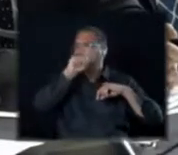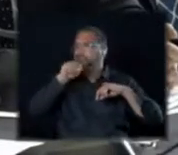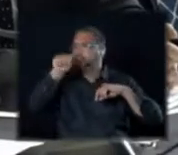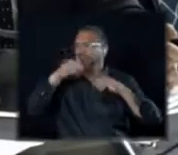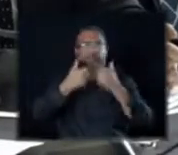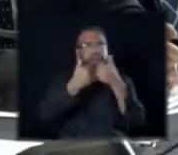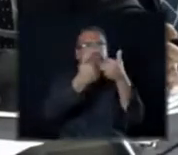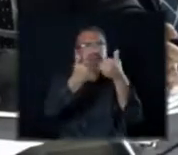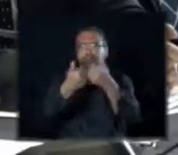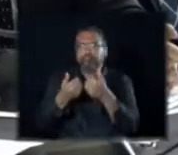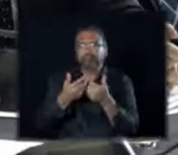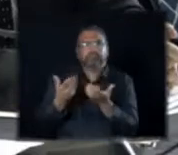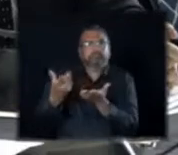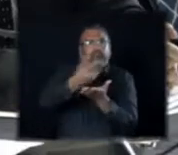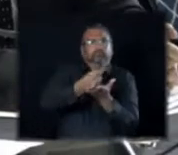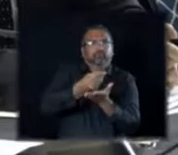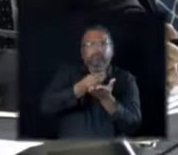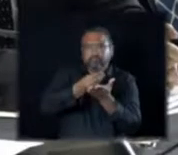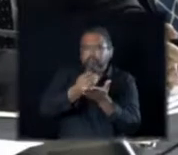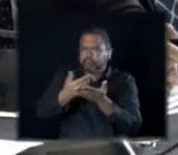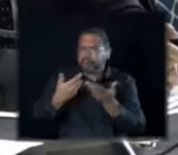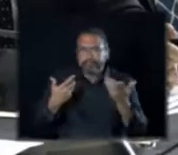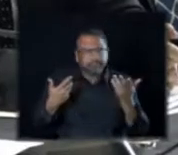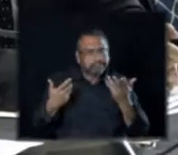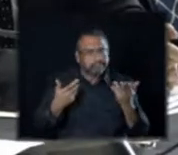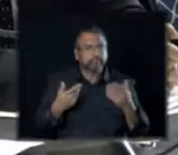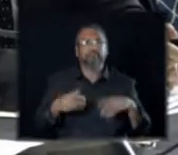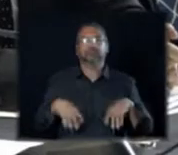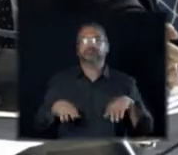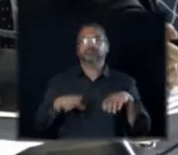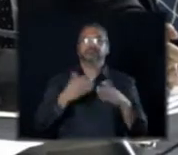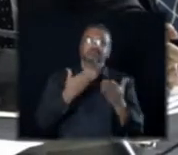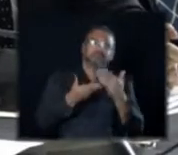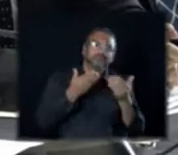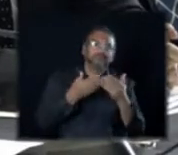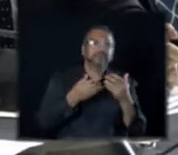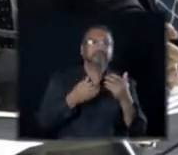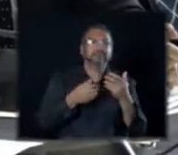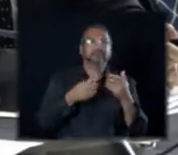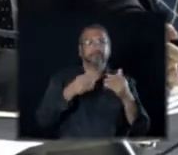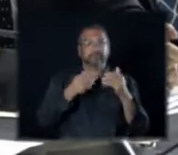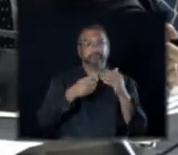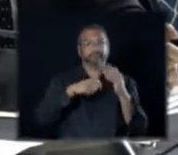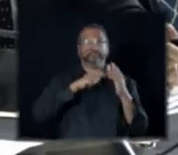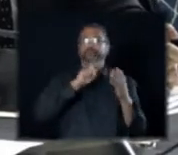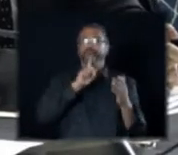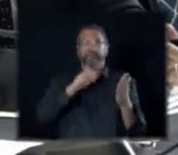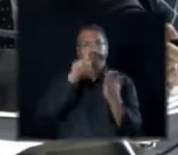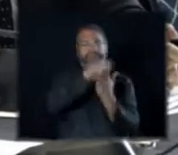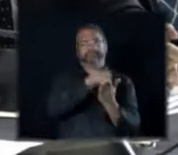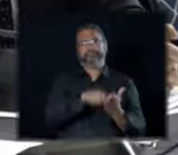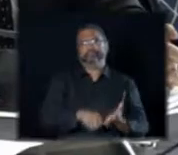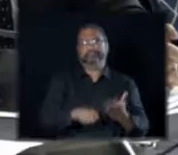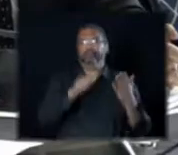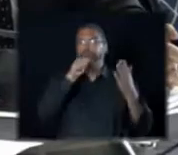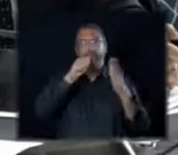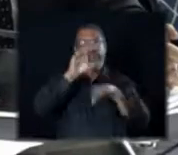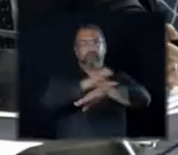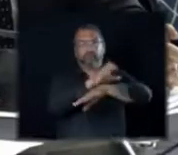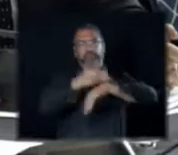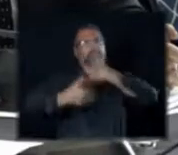públicas, algunas de ellas bajo el Departamento de Hacienda y con procesos manuales y